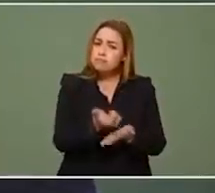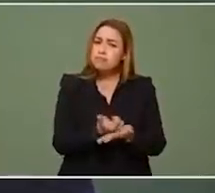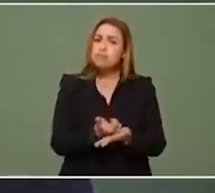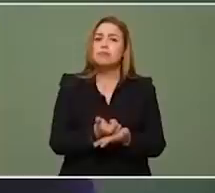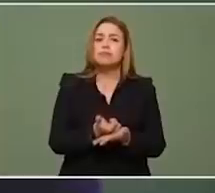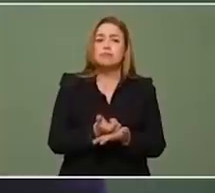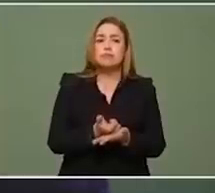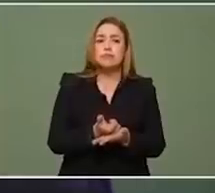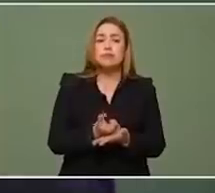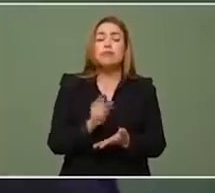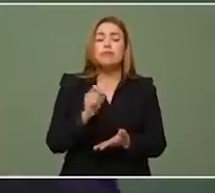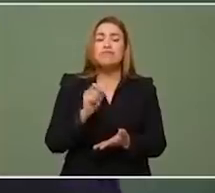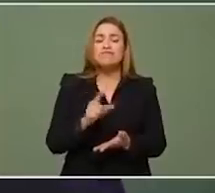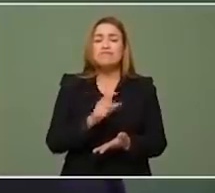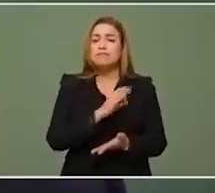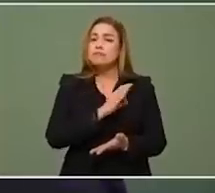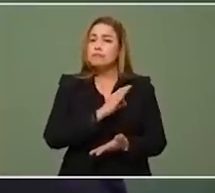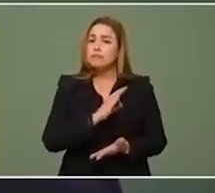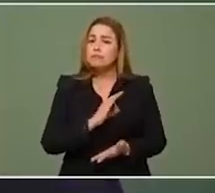el que podamos